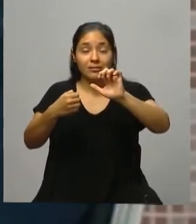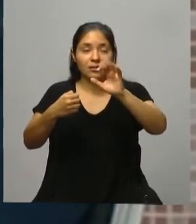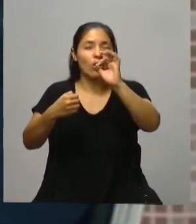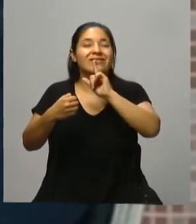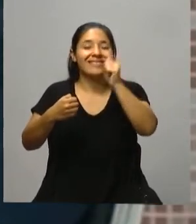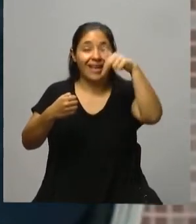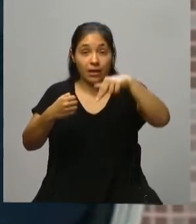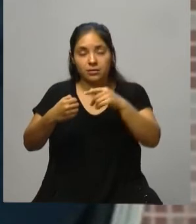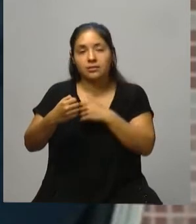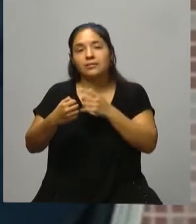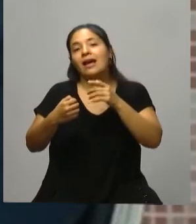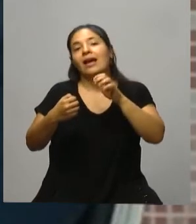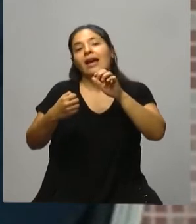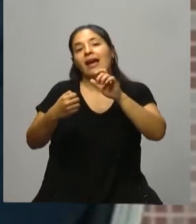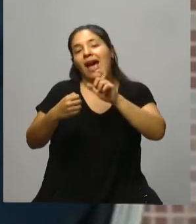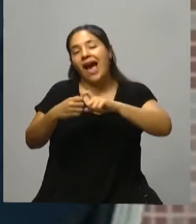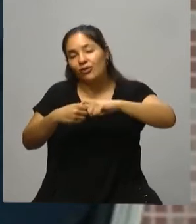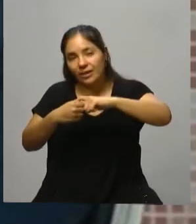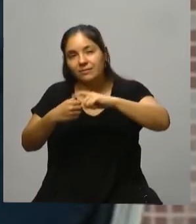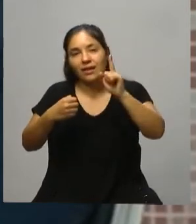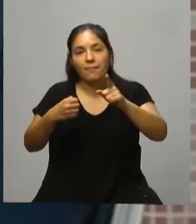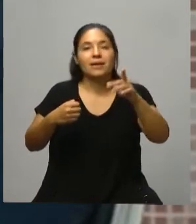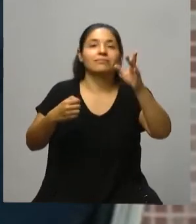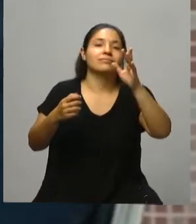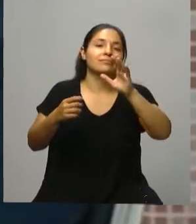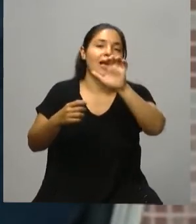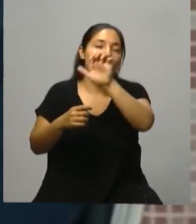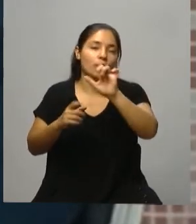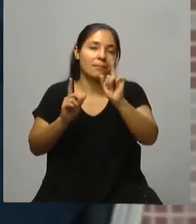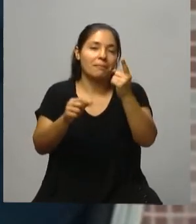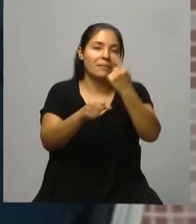social del país y de la provincia, ¿cómo lo ves?